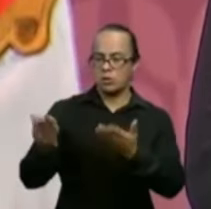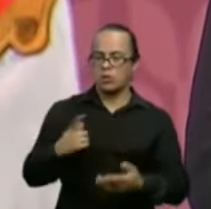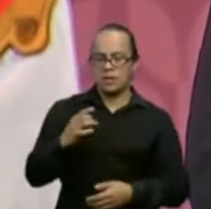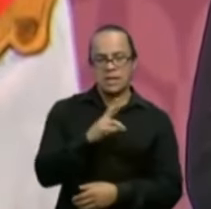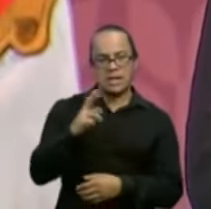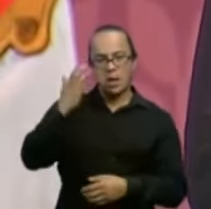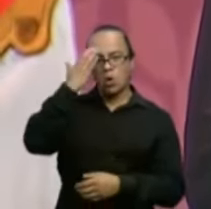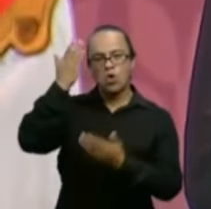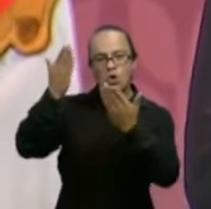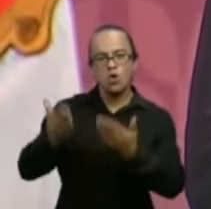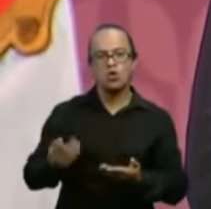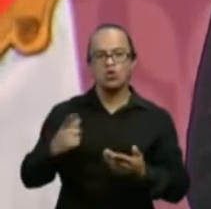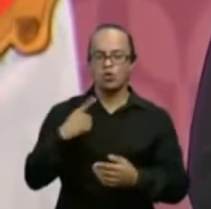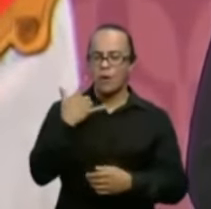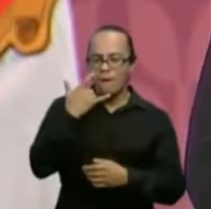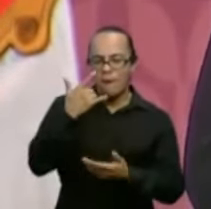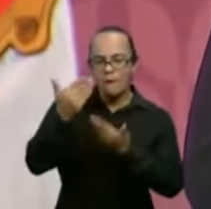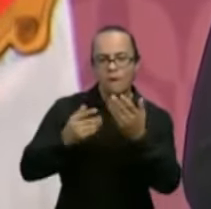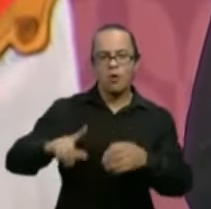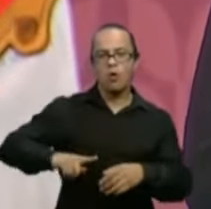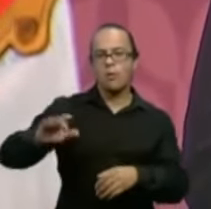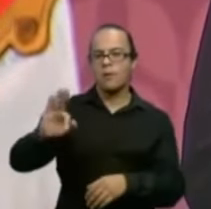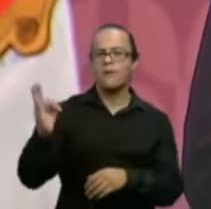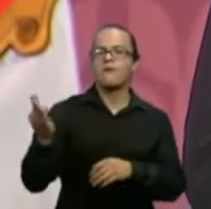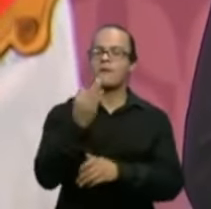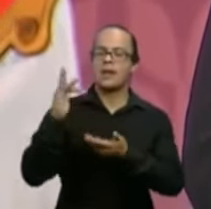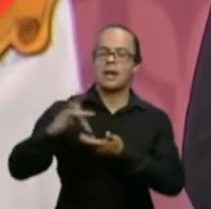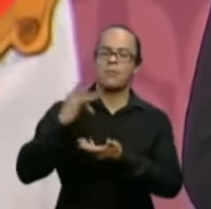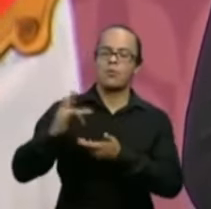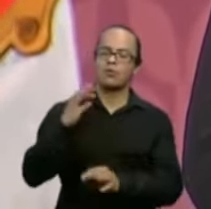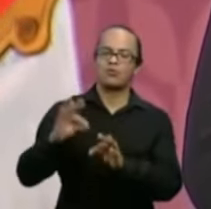esfuerzo que está haciendo nuestro Gobierno federal.